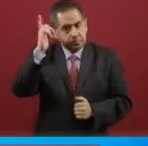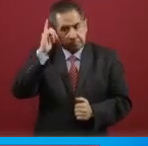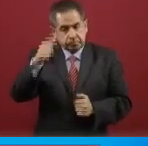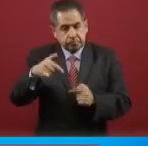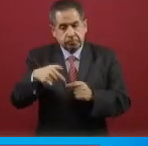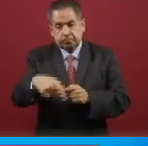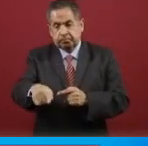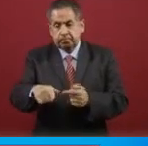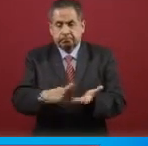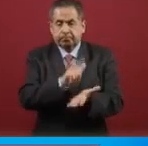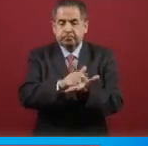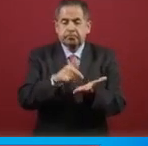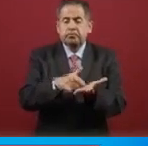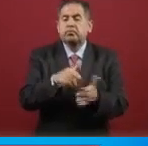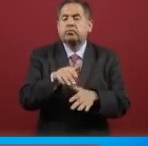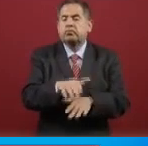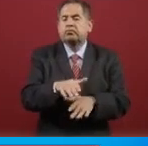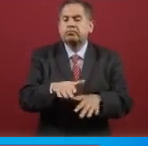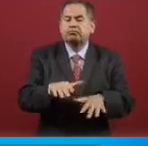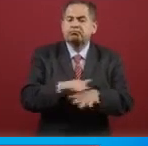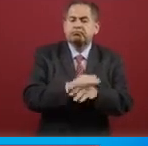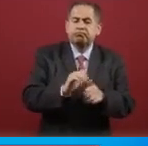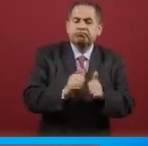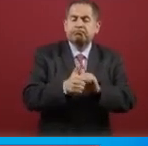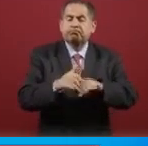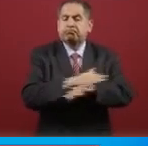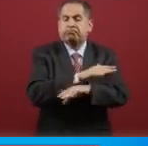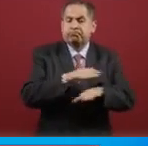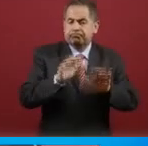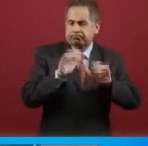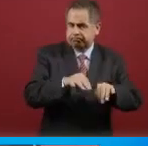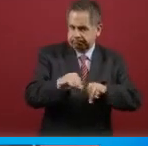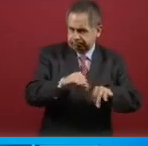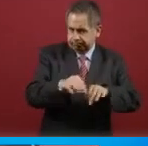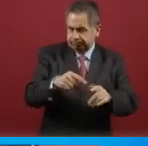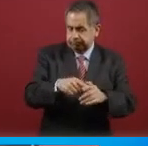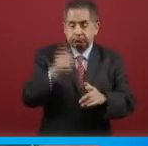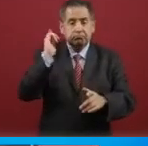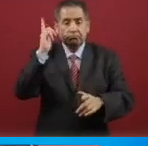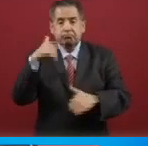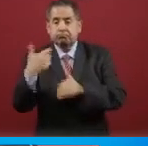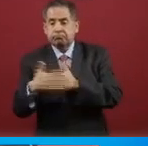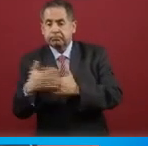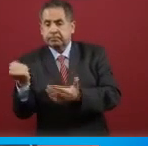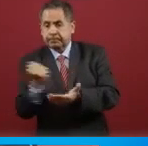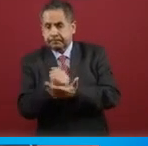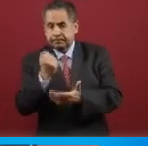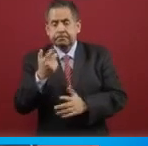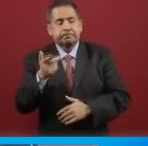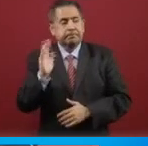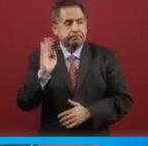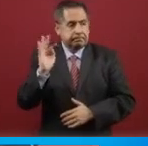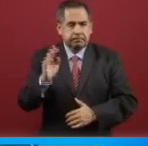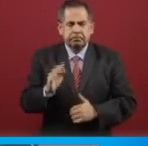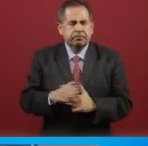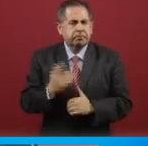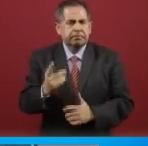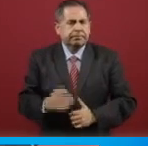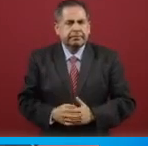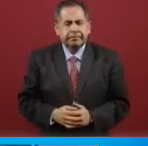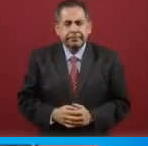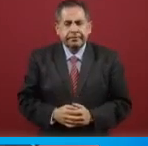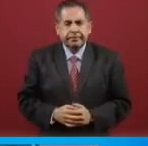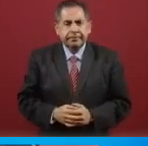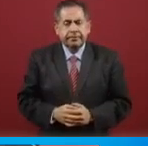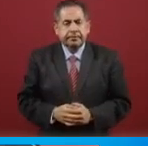reforma laboral durante esta reunión. Esta reforma tiene avances significativos, como la garantía a los trabajadores y la democracia sindical.